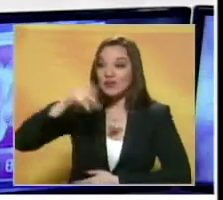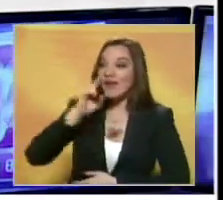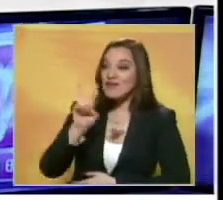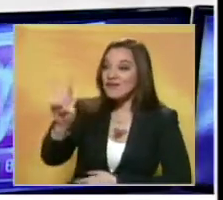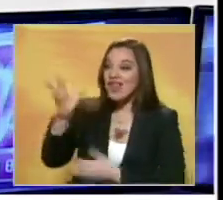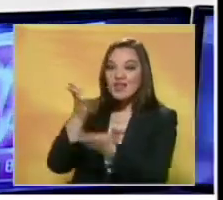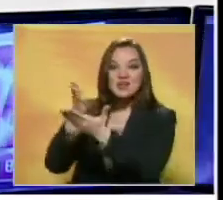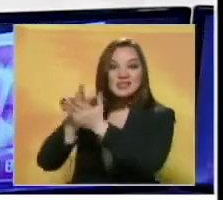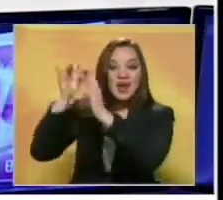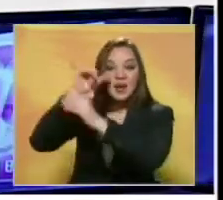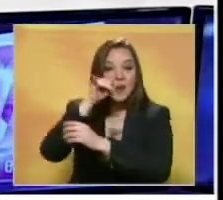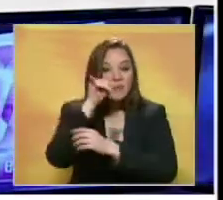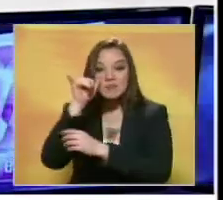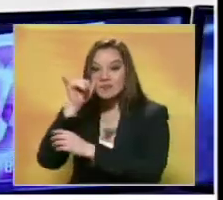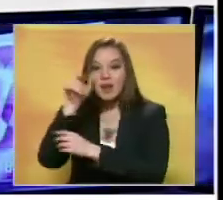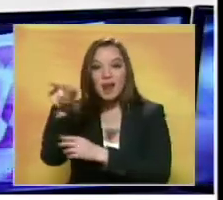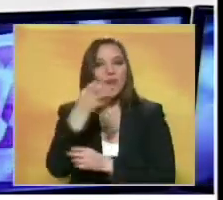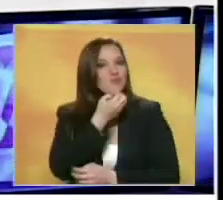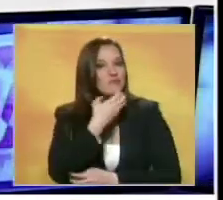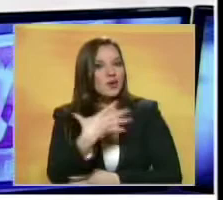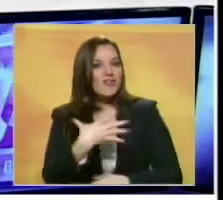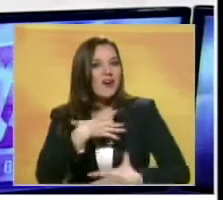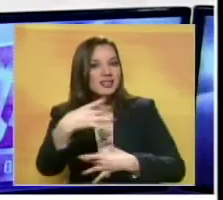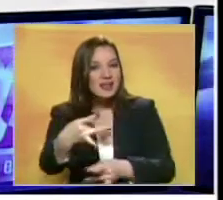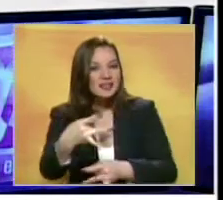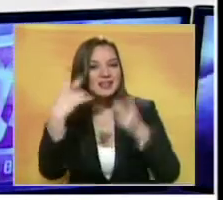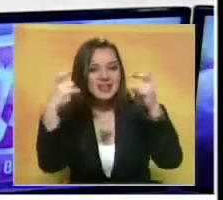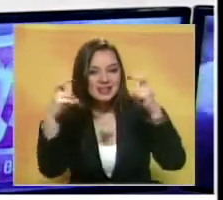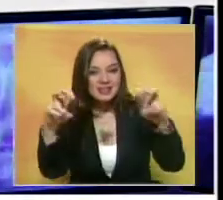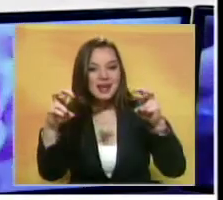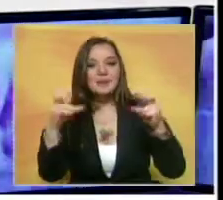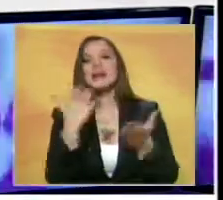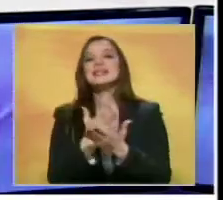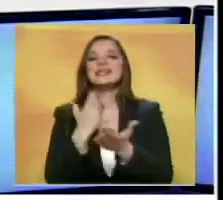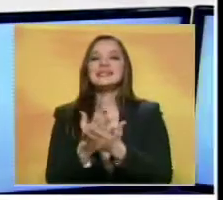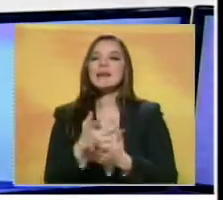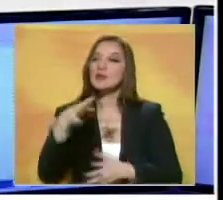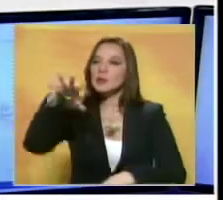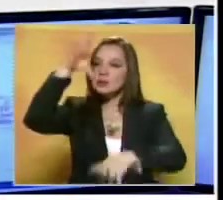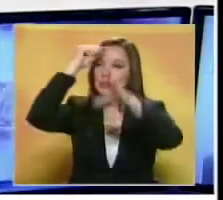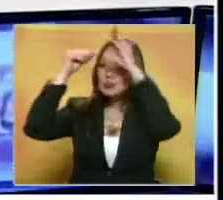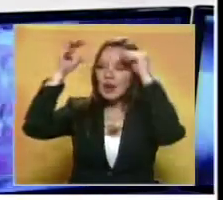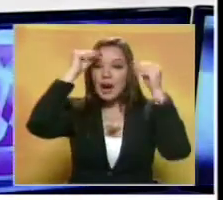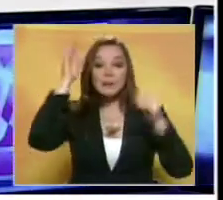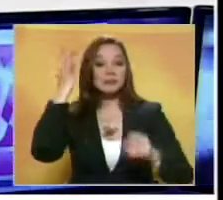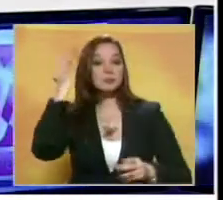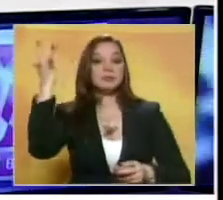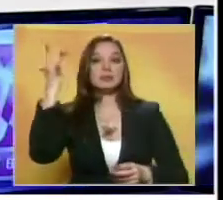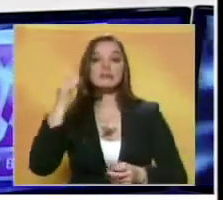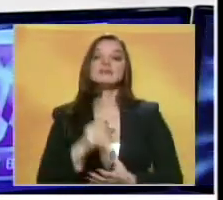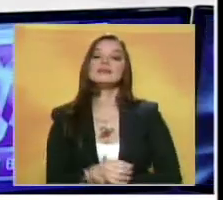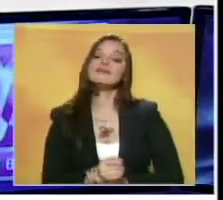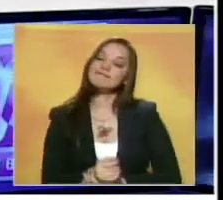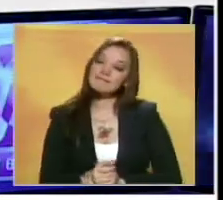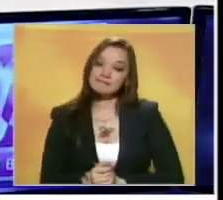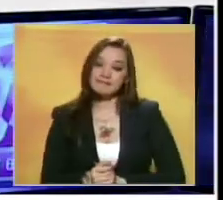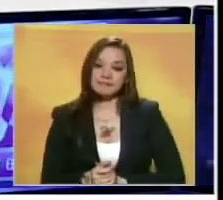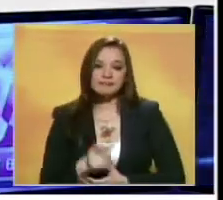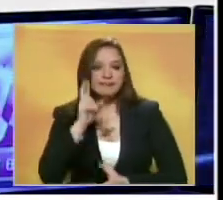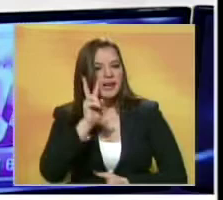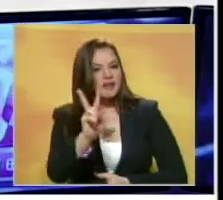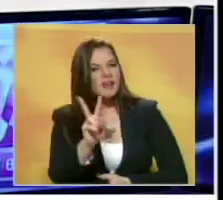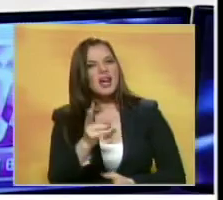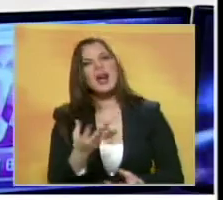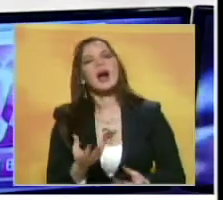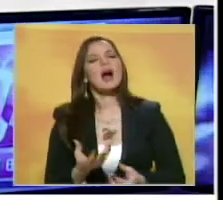Siempre películas de un contenido muy interesante y que nos dejaba siempre una sabiduría por demás. Versátil. Así es. Bueno, veamos qué información